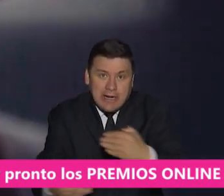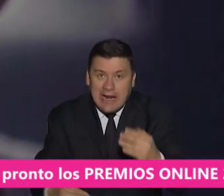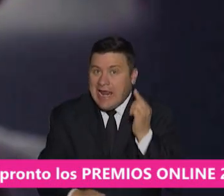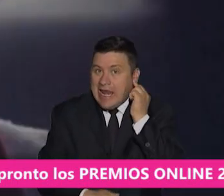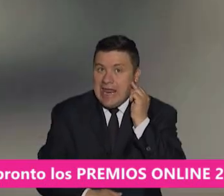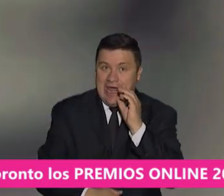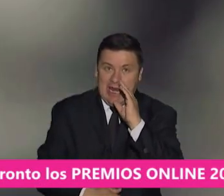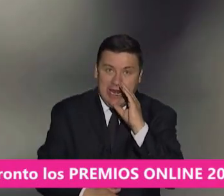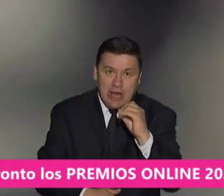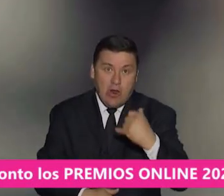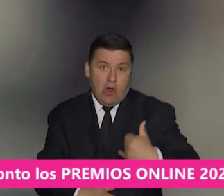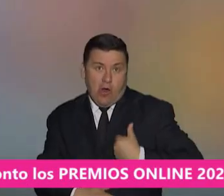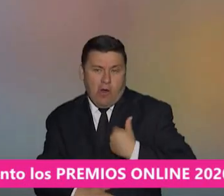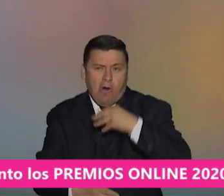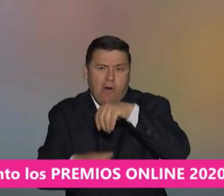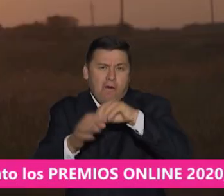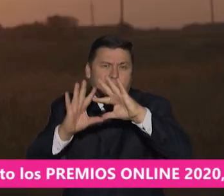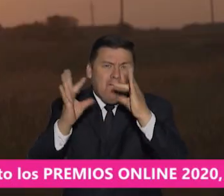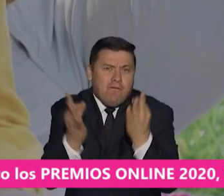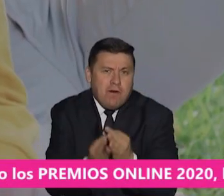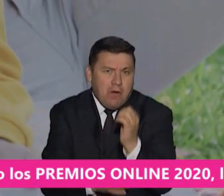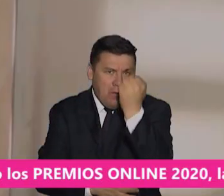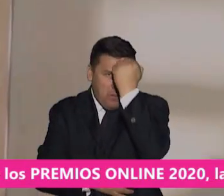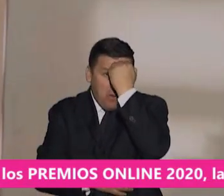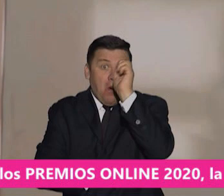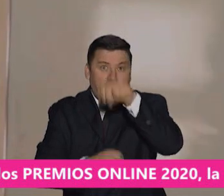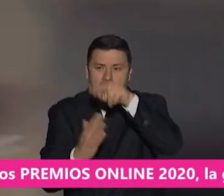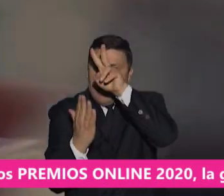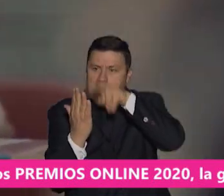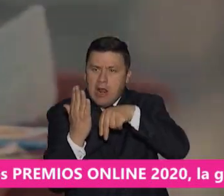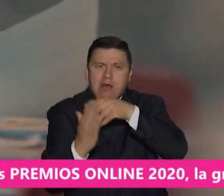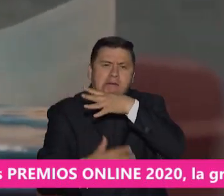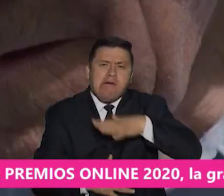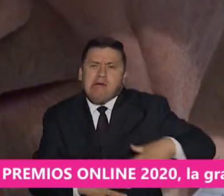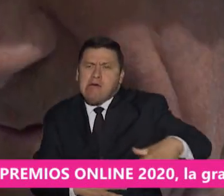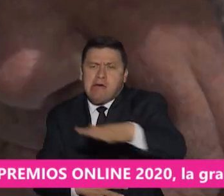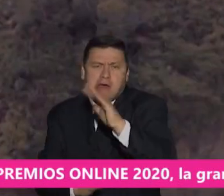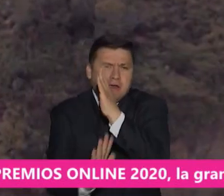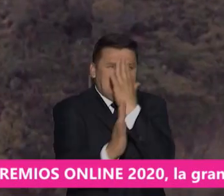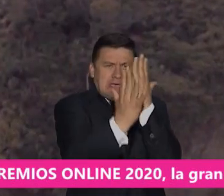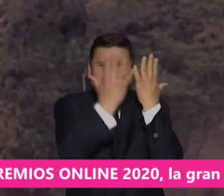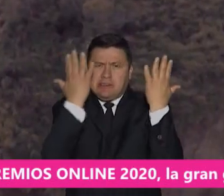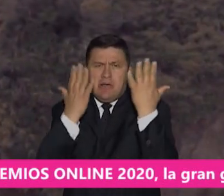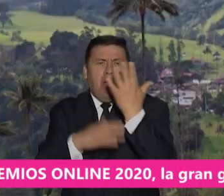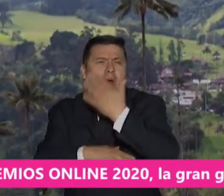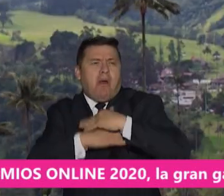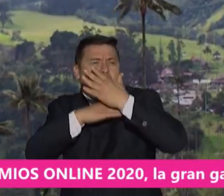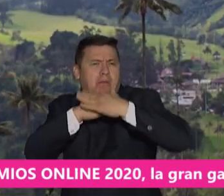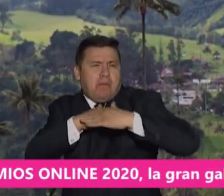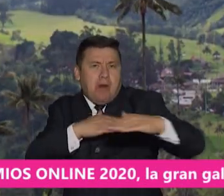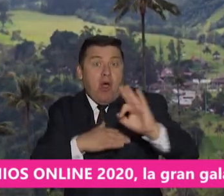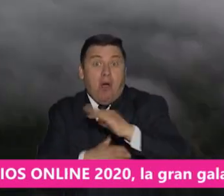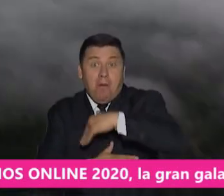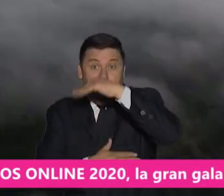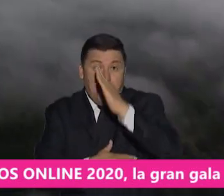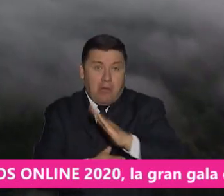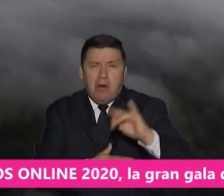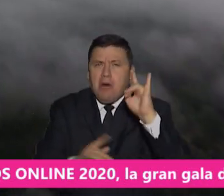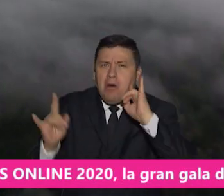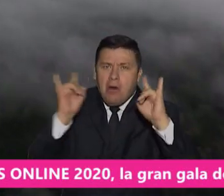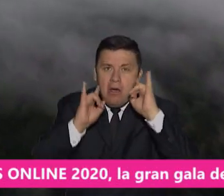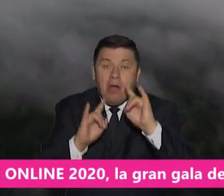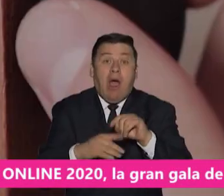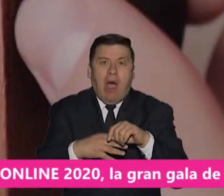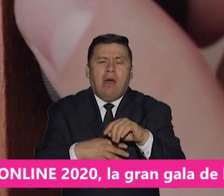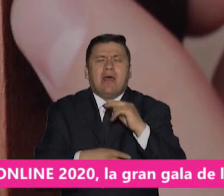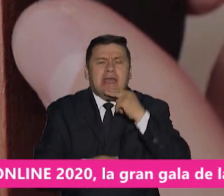Voz. Con este programa de promoción de lectura, los niños, niñas, jóvenes, sus familias y los maestros podrán leer en el campo,